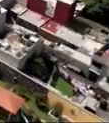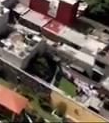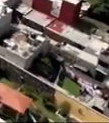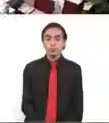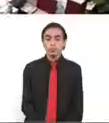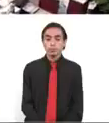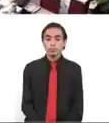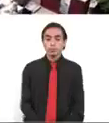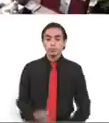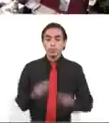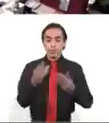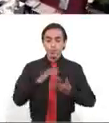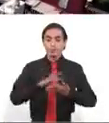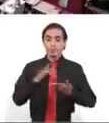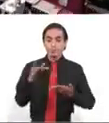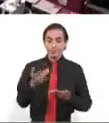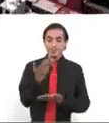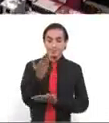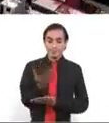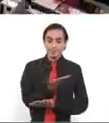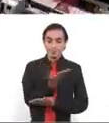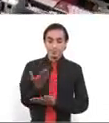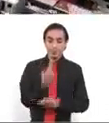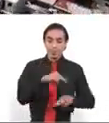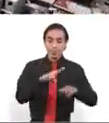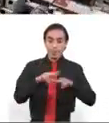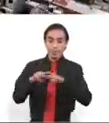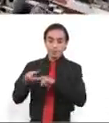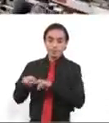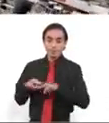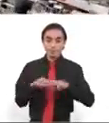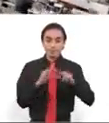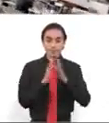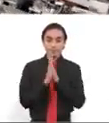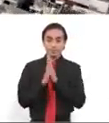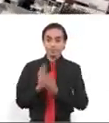Muchas gracias, sean tan amables de tomar asiento, por favor.